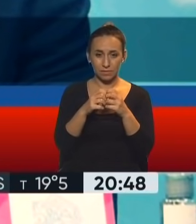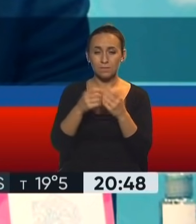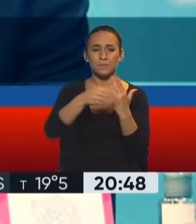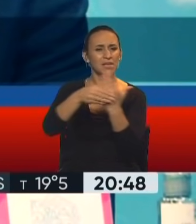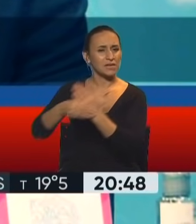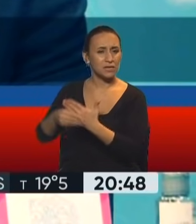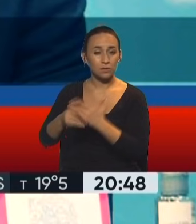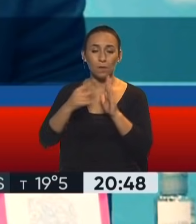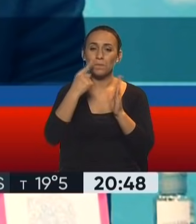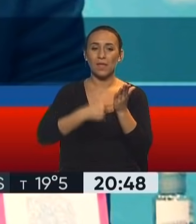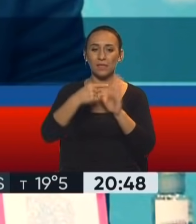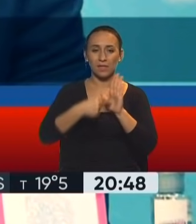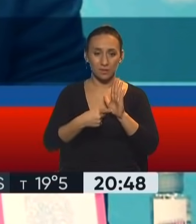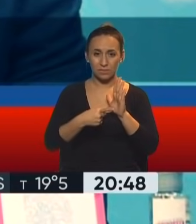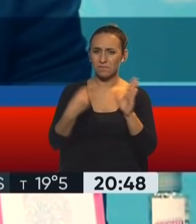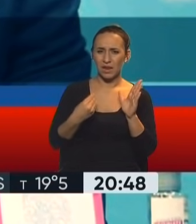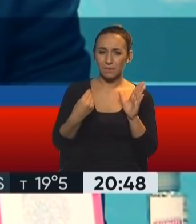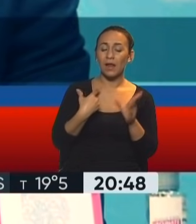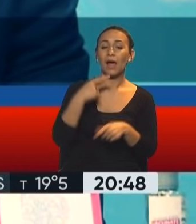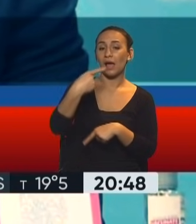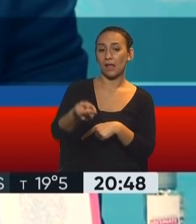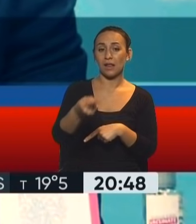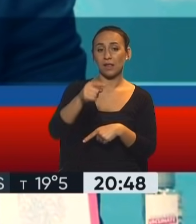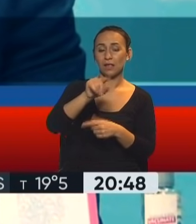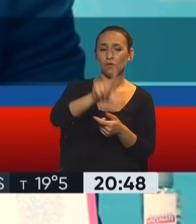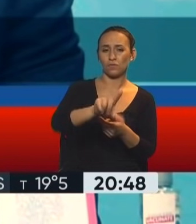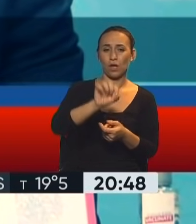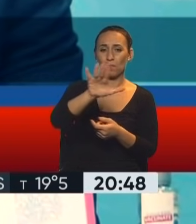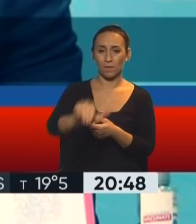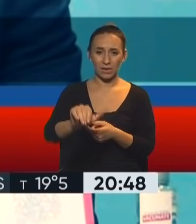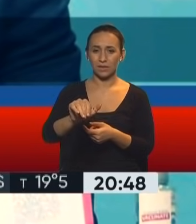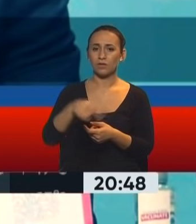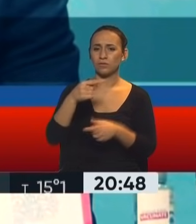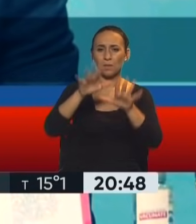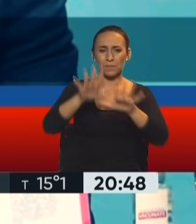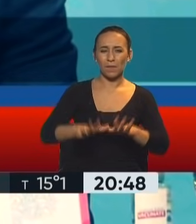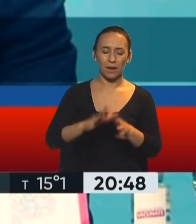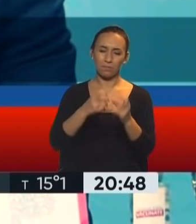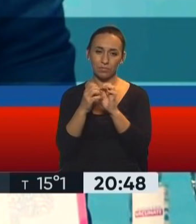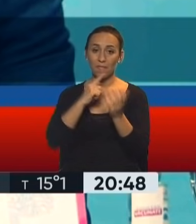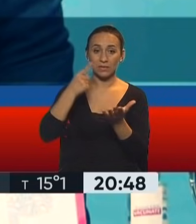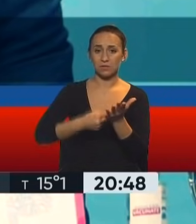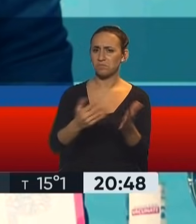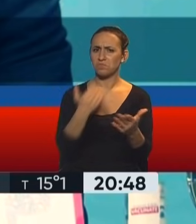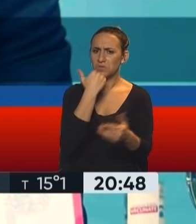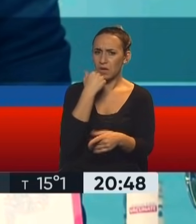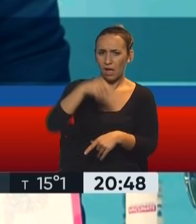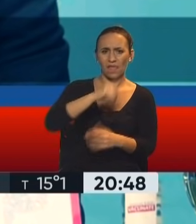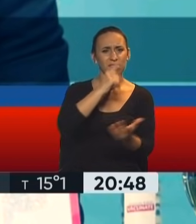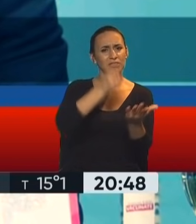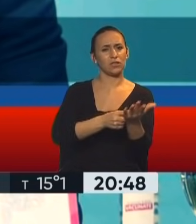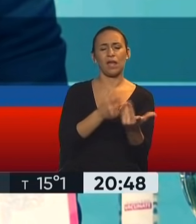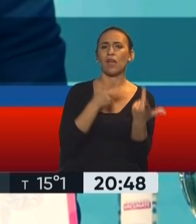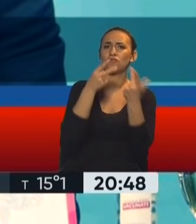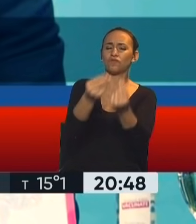que por otro lado son para ejecutar a partir del 1 de octubre. Este lunes y martes tendremos la arena para discutir. No sé por qué se toman decisiones también de decir que